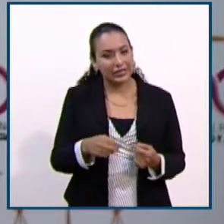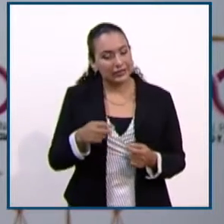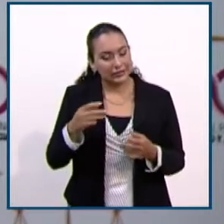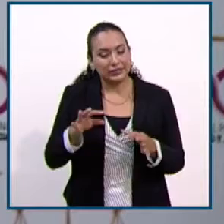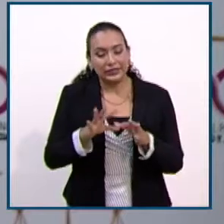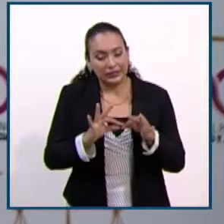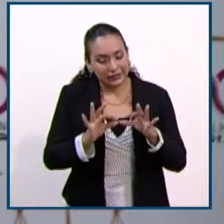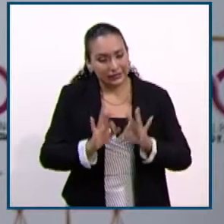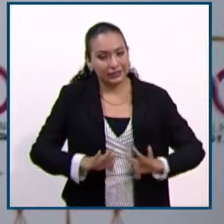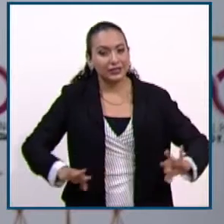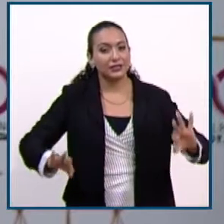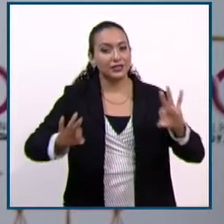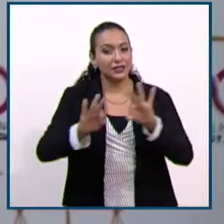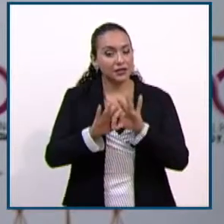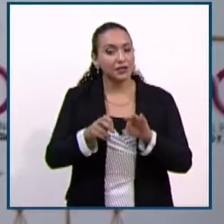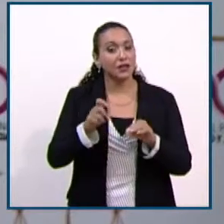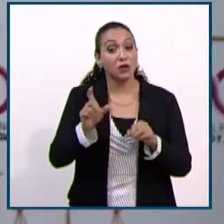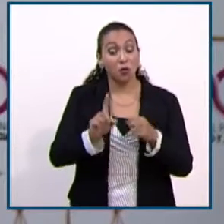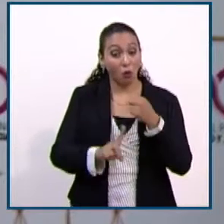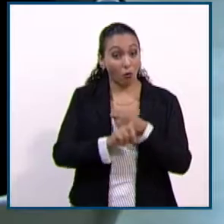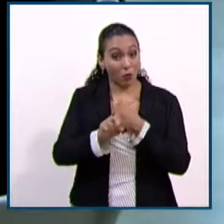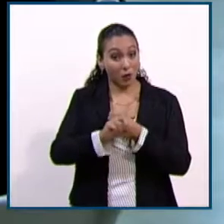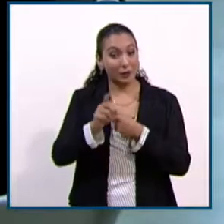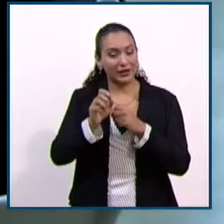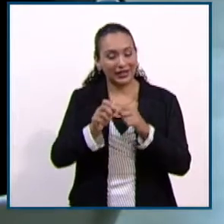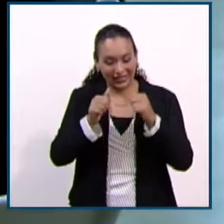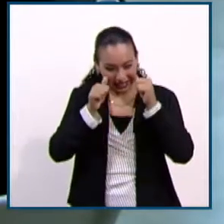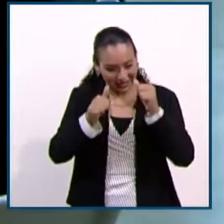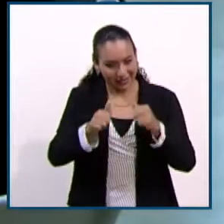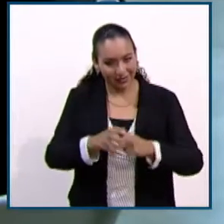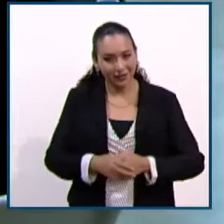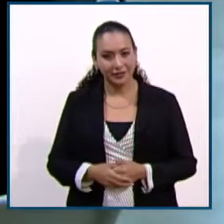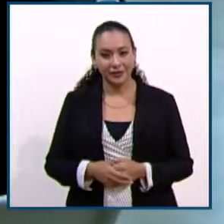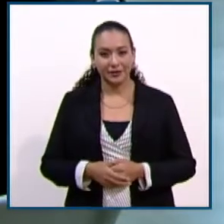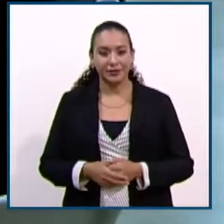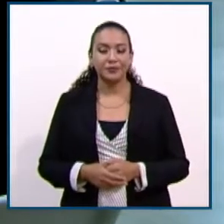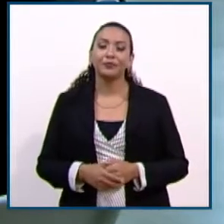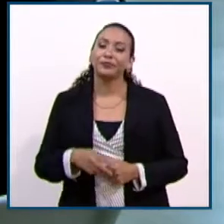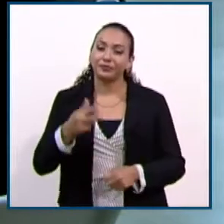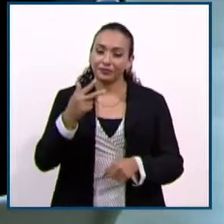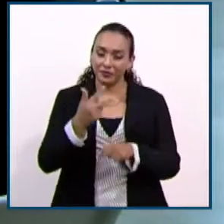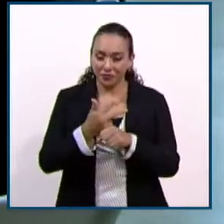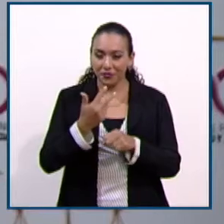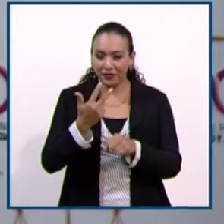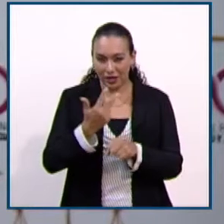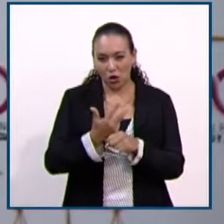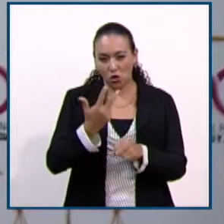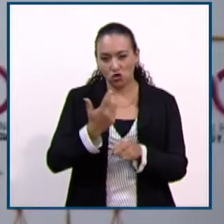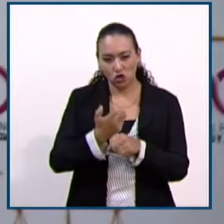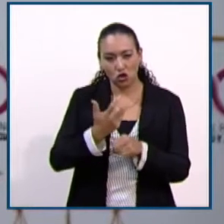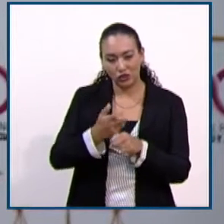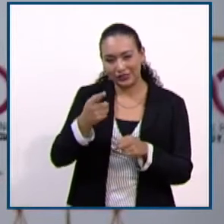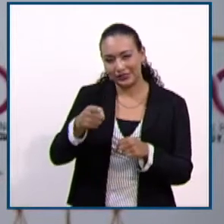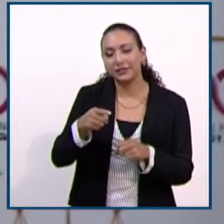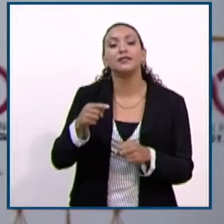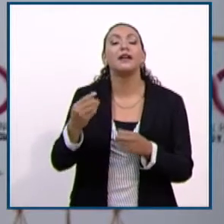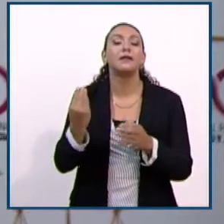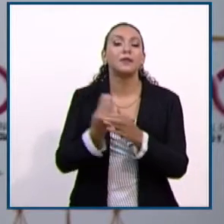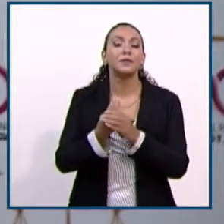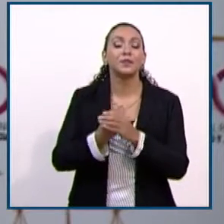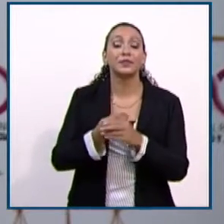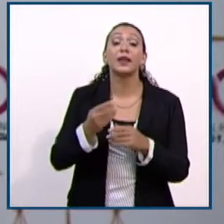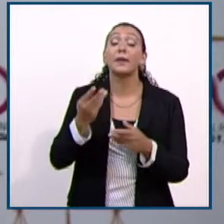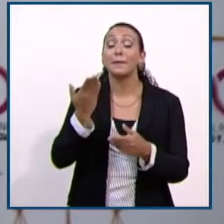resolver estos graves problemas. Para esta octava sesión, de las 14 programadas, fueron convocados los estados de